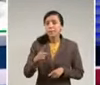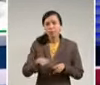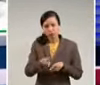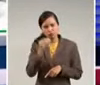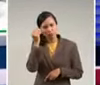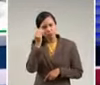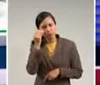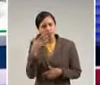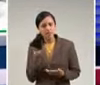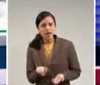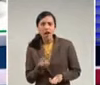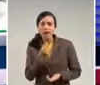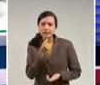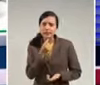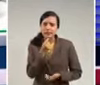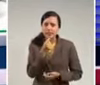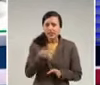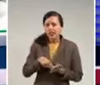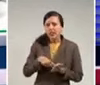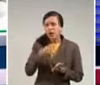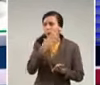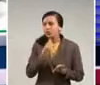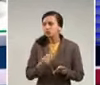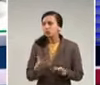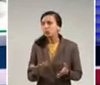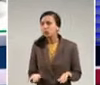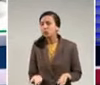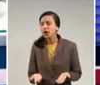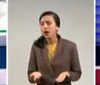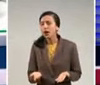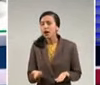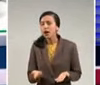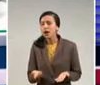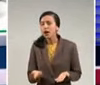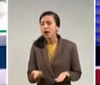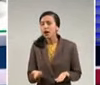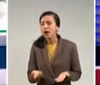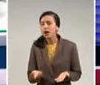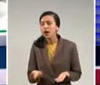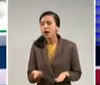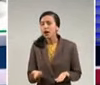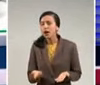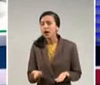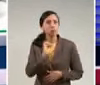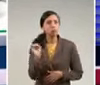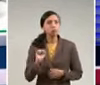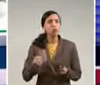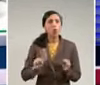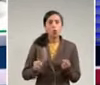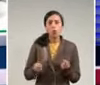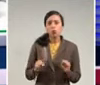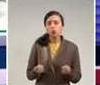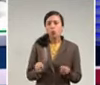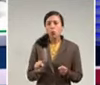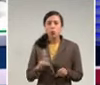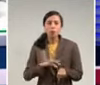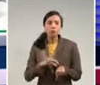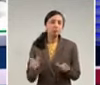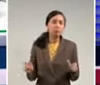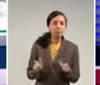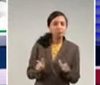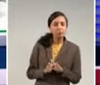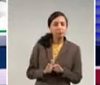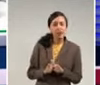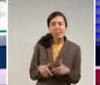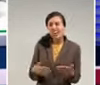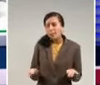¿qué ha pasado con la Isla de la Juventud? Ese municipio que había logrado un estricto control sobre la incidencia de la enfermedad. Bueno,